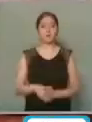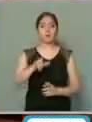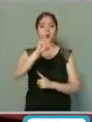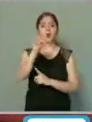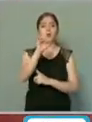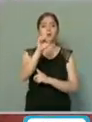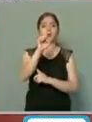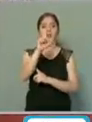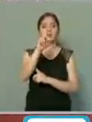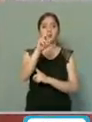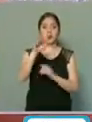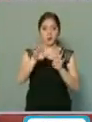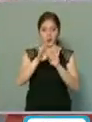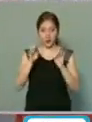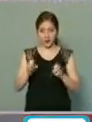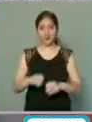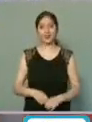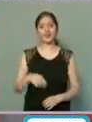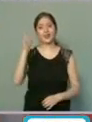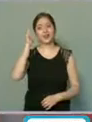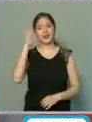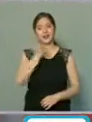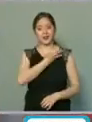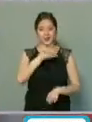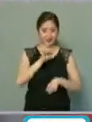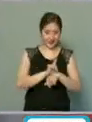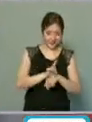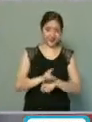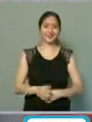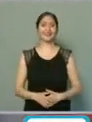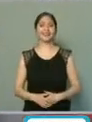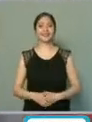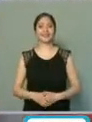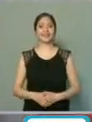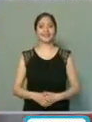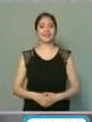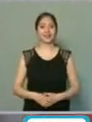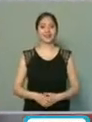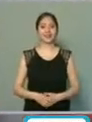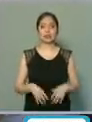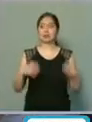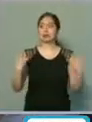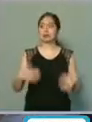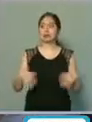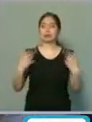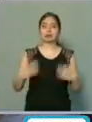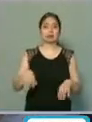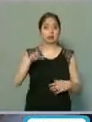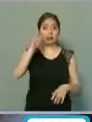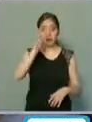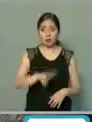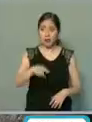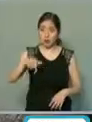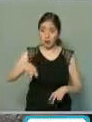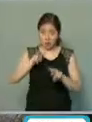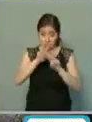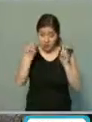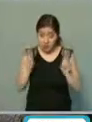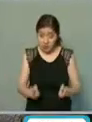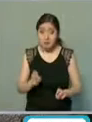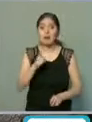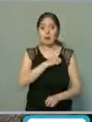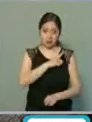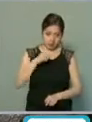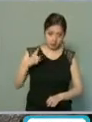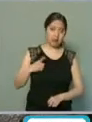José Luis, bienvenido, ¿cómo Cintia, estás? buenos días, Axel, muy Buenos días. Estamos. ¿Cómo estás, mi hermano? La verdad es que es un tema que sí se tiene